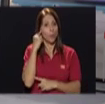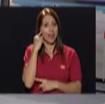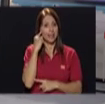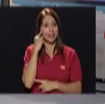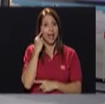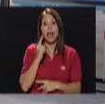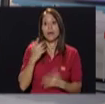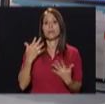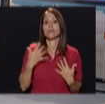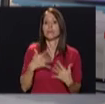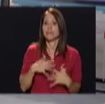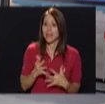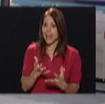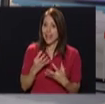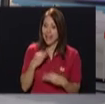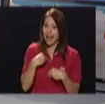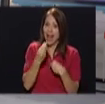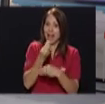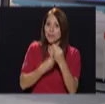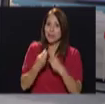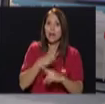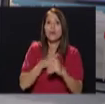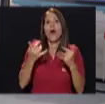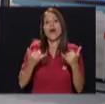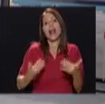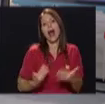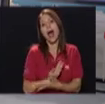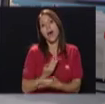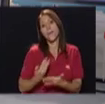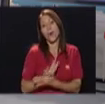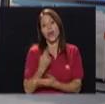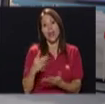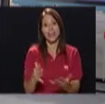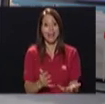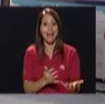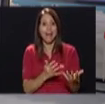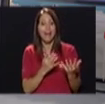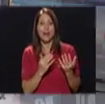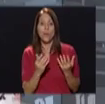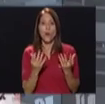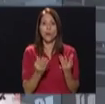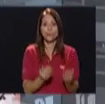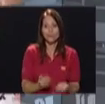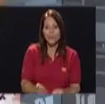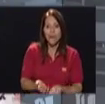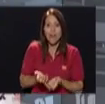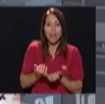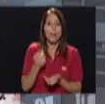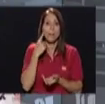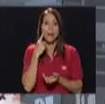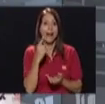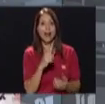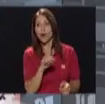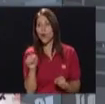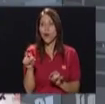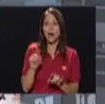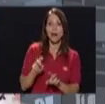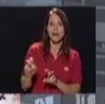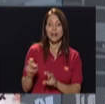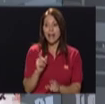eso hablando de que las quieran alimentar, porque ahora con la moda de tomarse la foto, pues también la gente se expone a